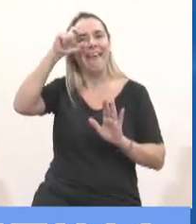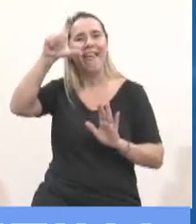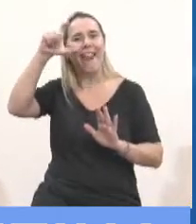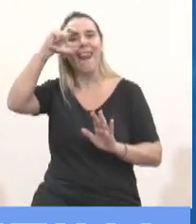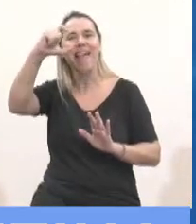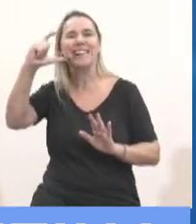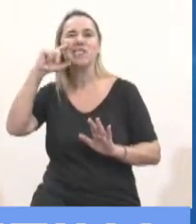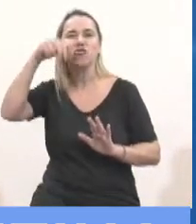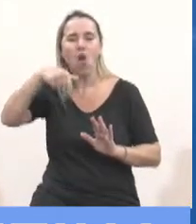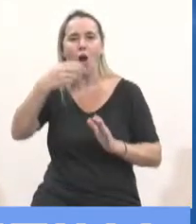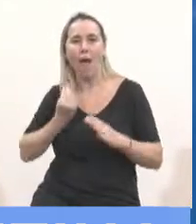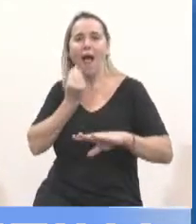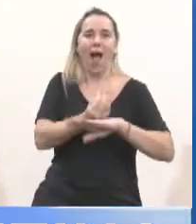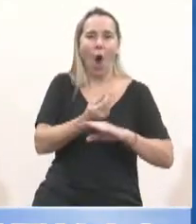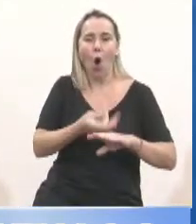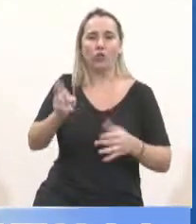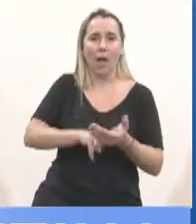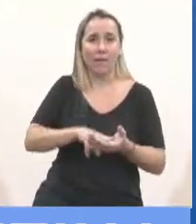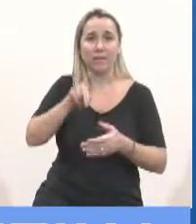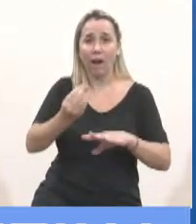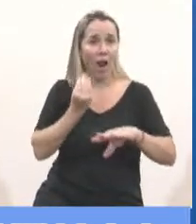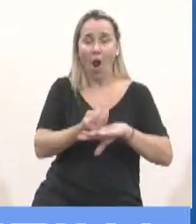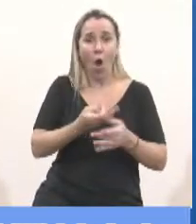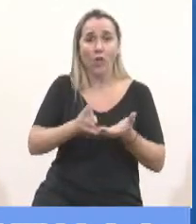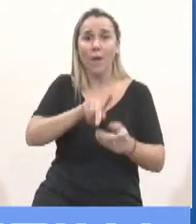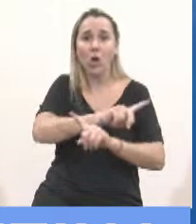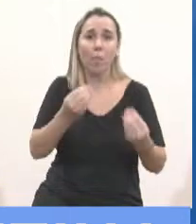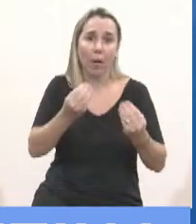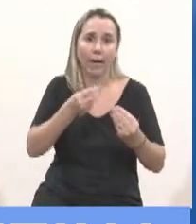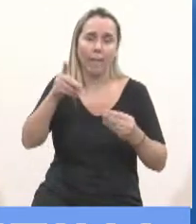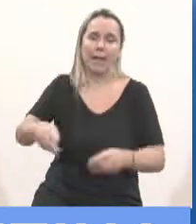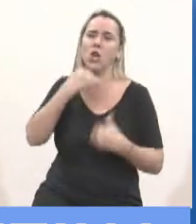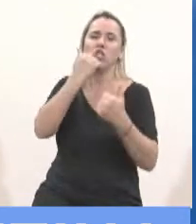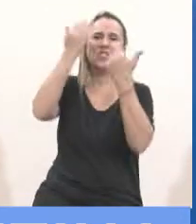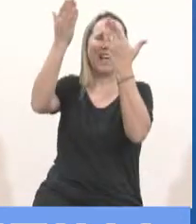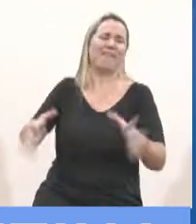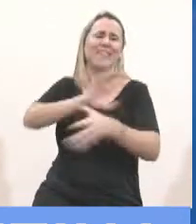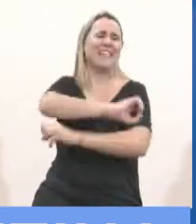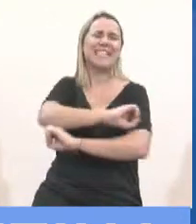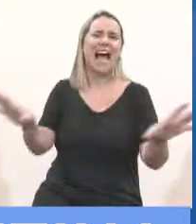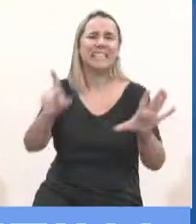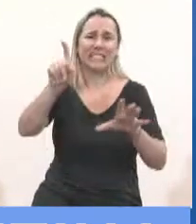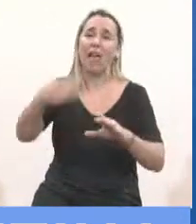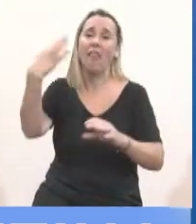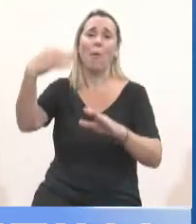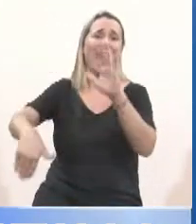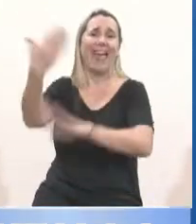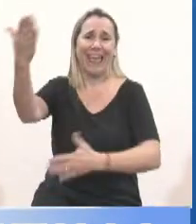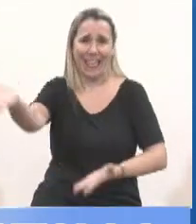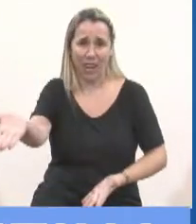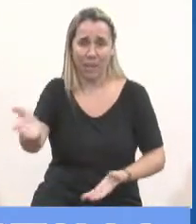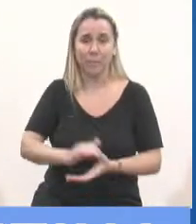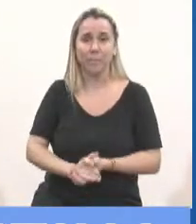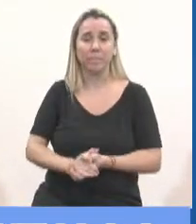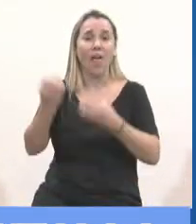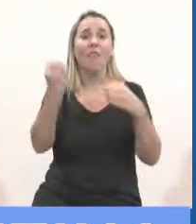no fue reelecto? Por incompetente. Porque a los 2 años se tuvo que ir porque hizo un desastre de la economía nacional. Y